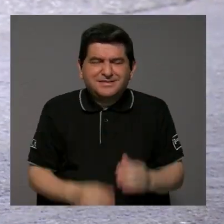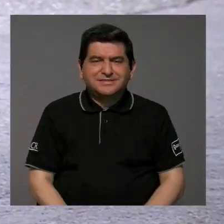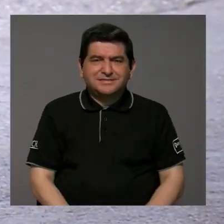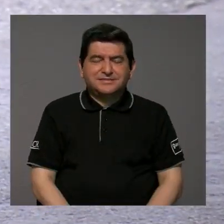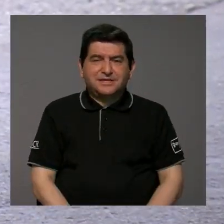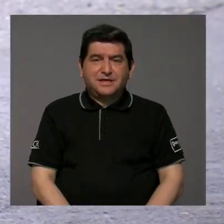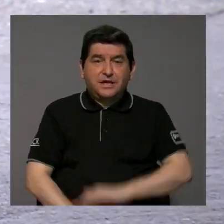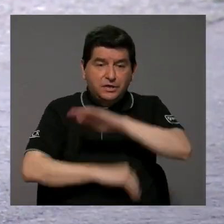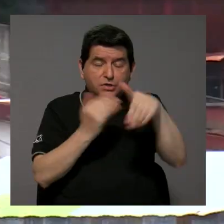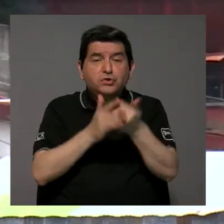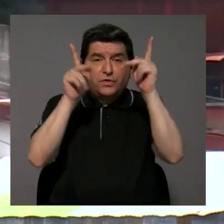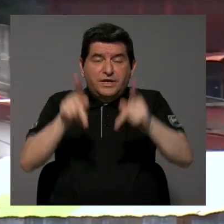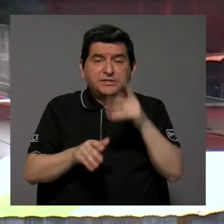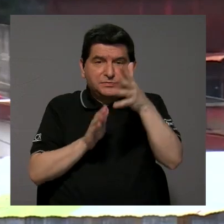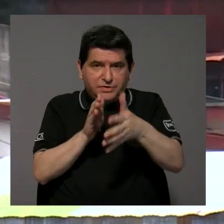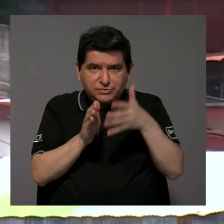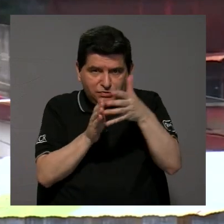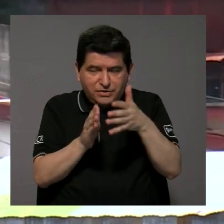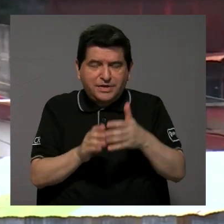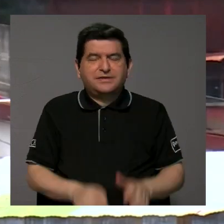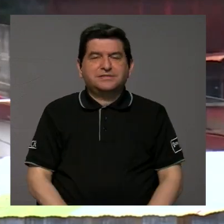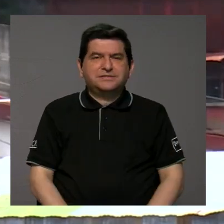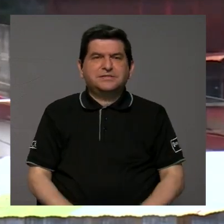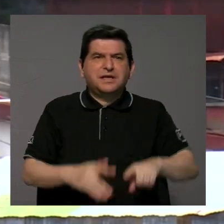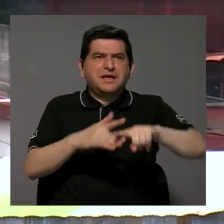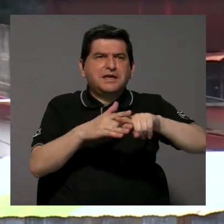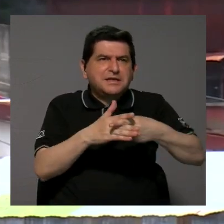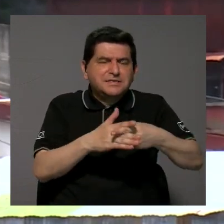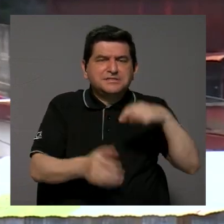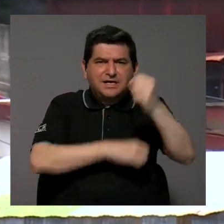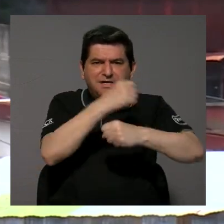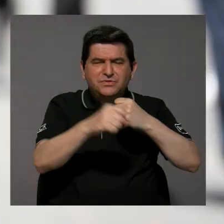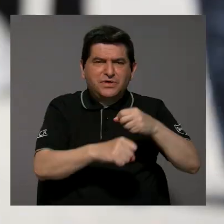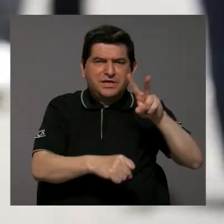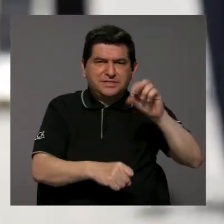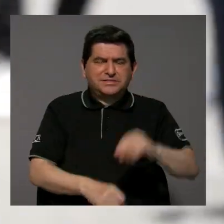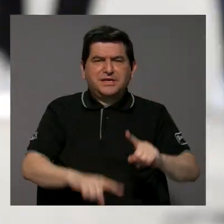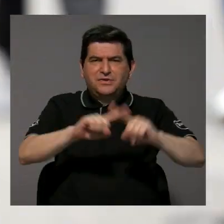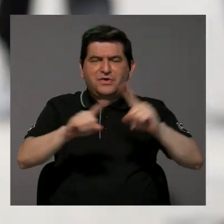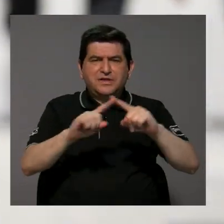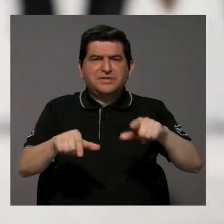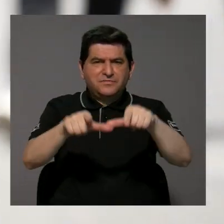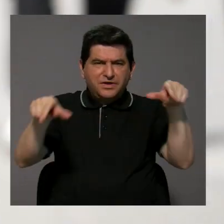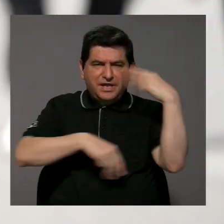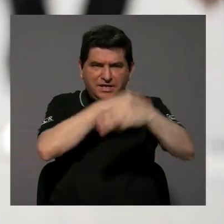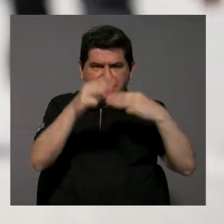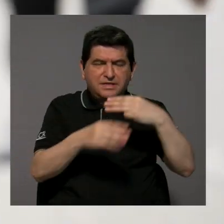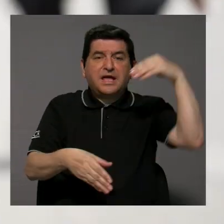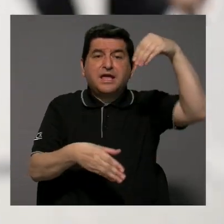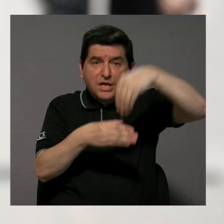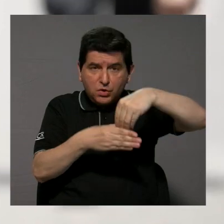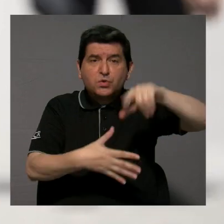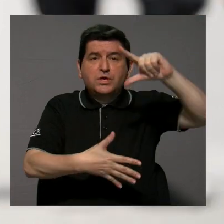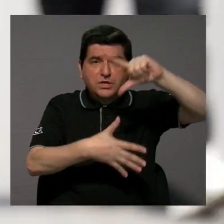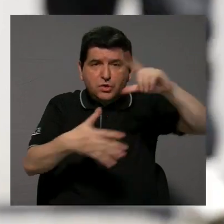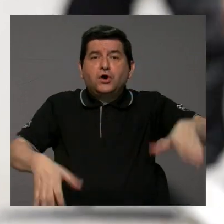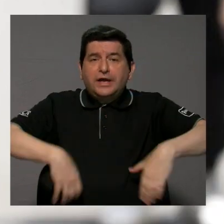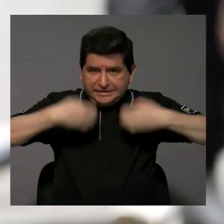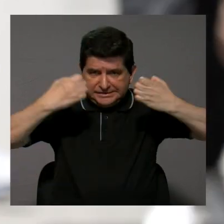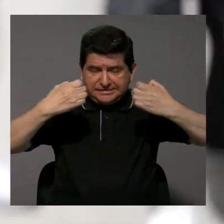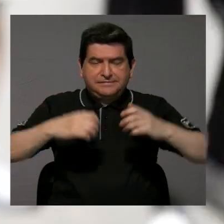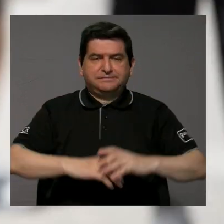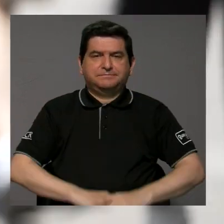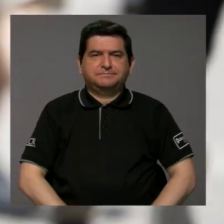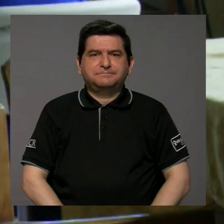hacen es cuidarnos entre todas y todos y han existido desde principios del siglo XX en diferentes partes del mundo, incluyendo en América